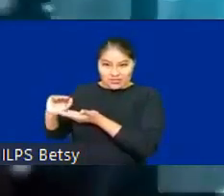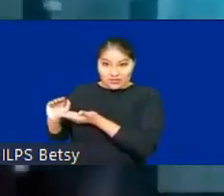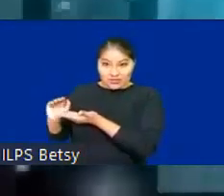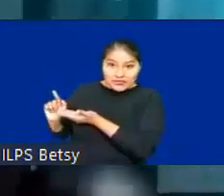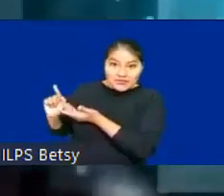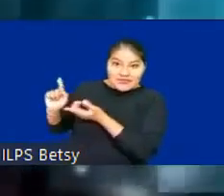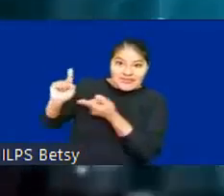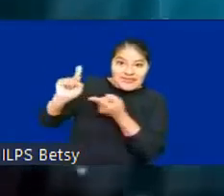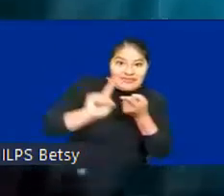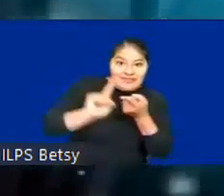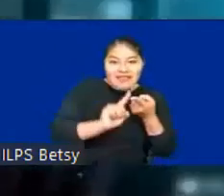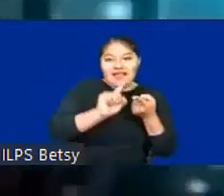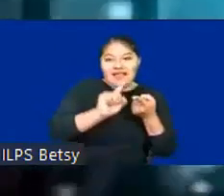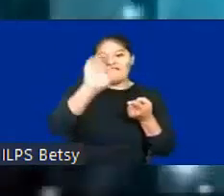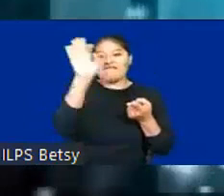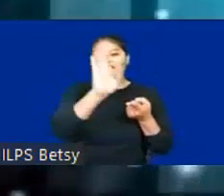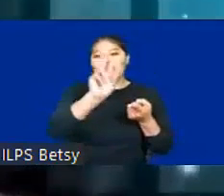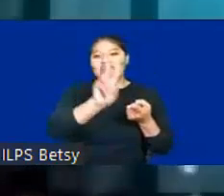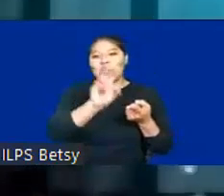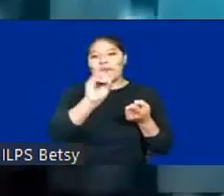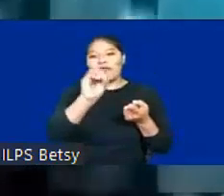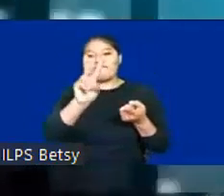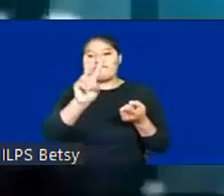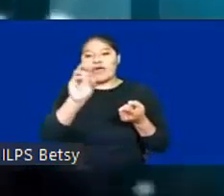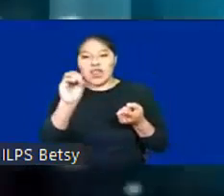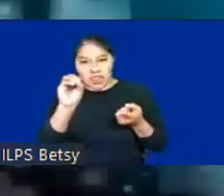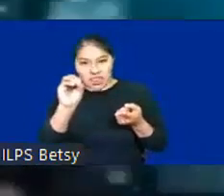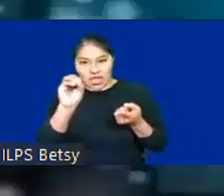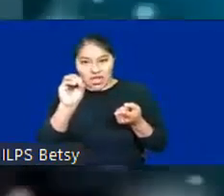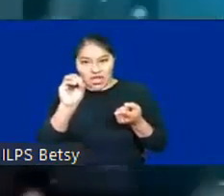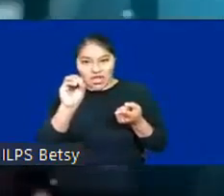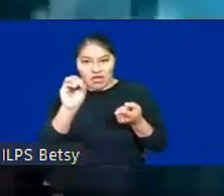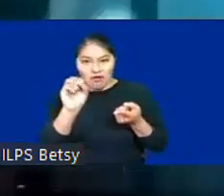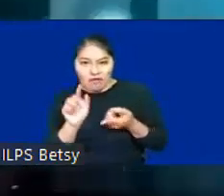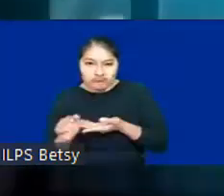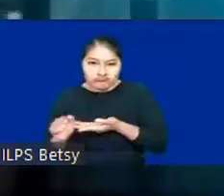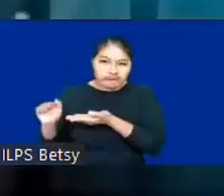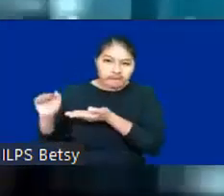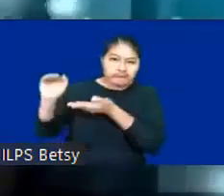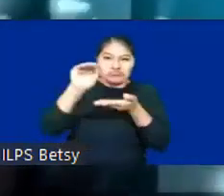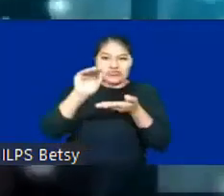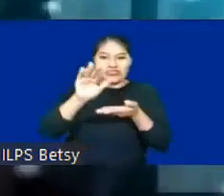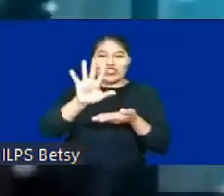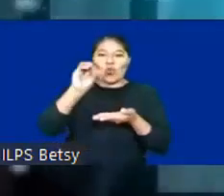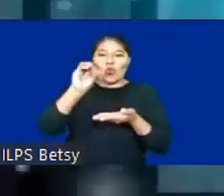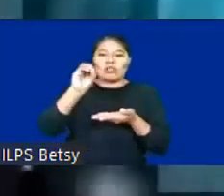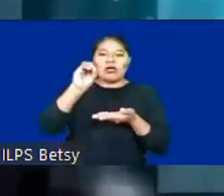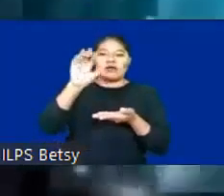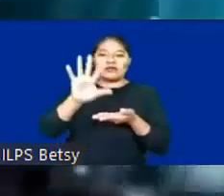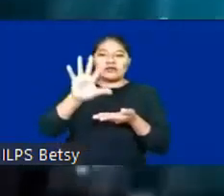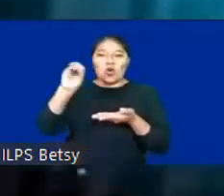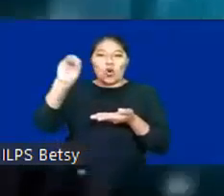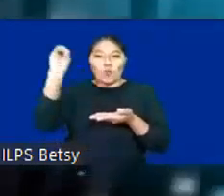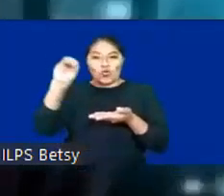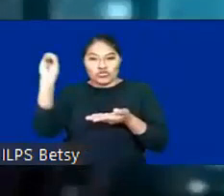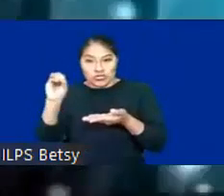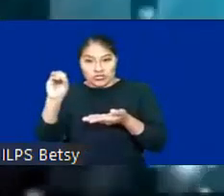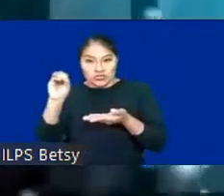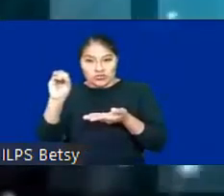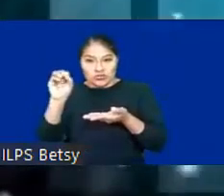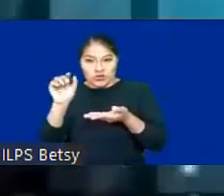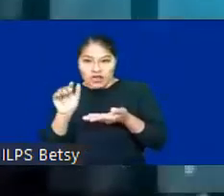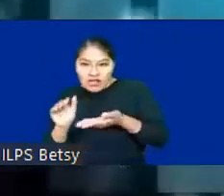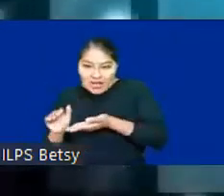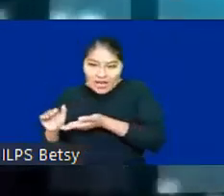pandemia, pasamos a un 55% en el mes de junio y en el mes de julio y agosto ya